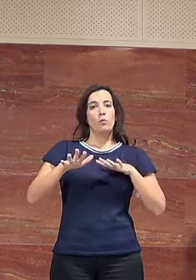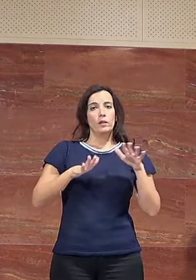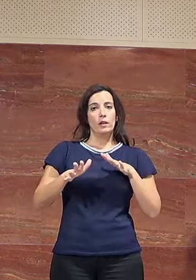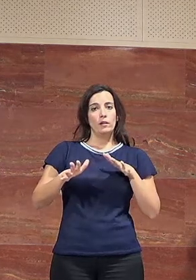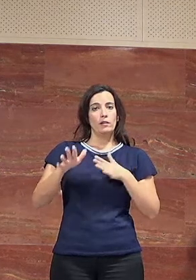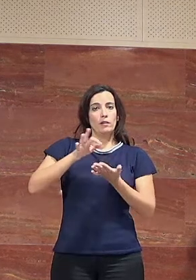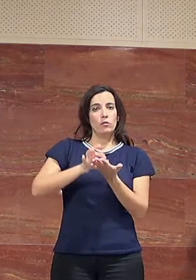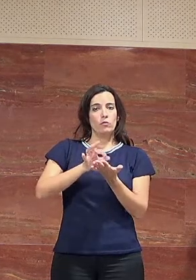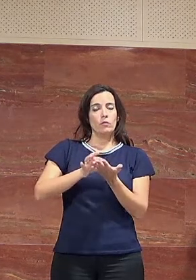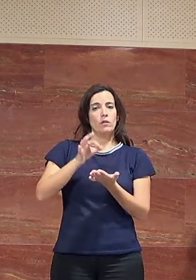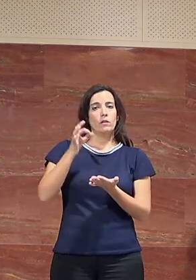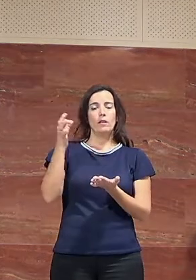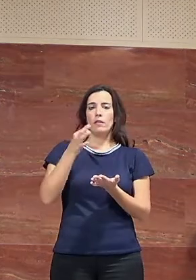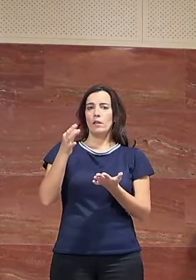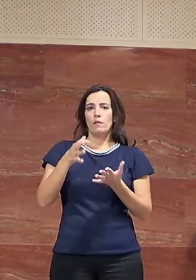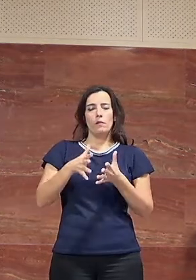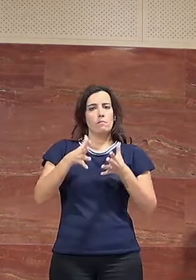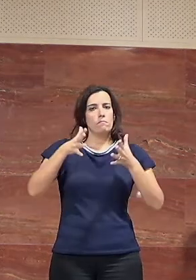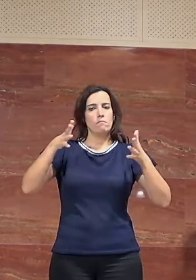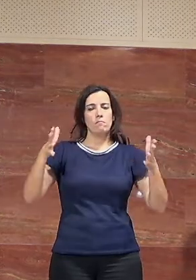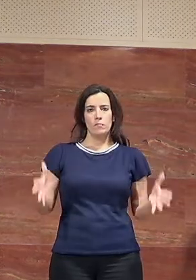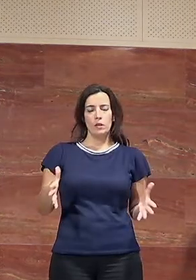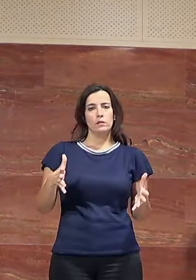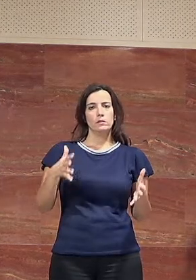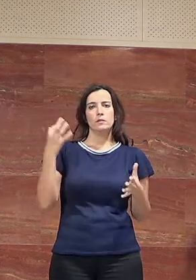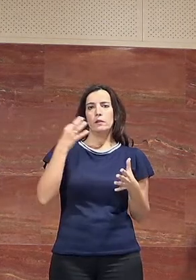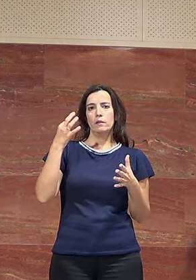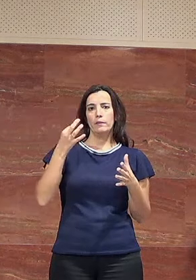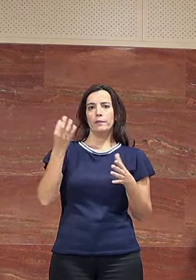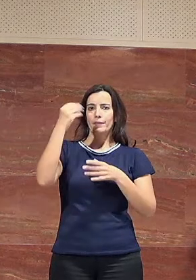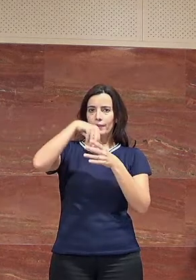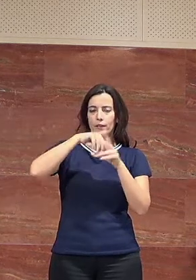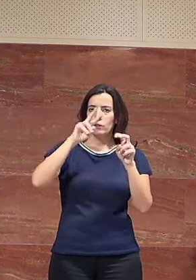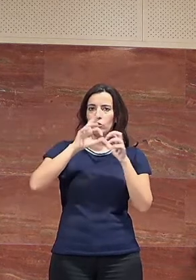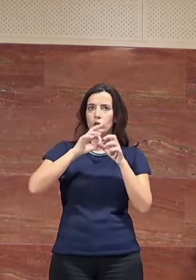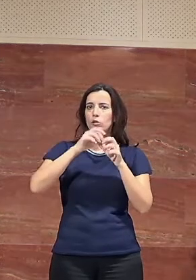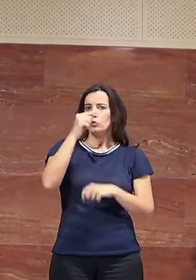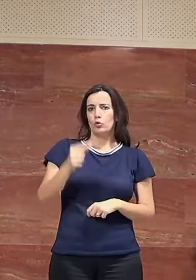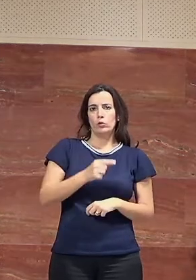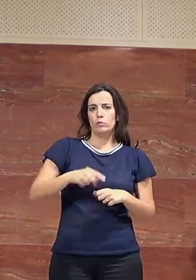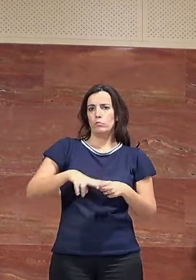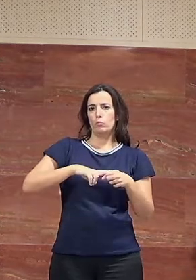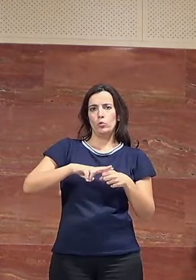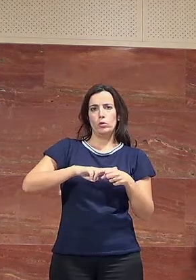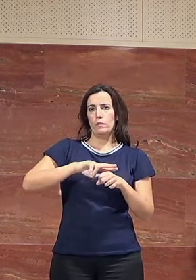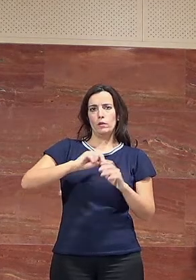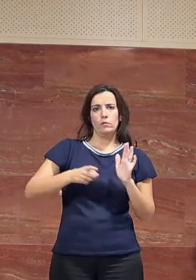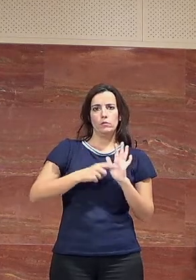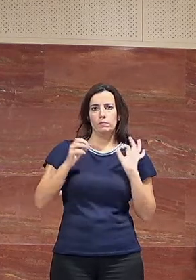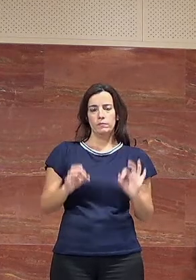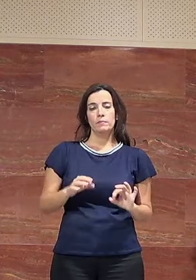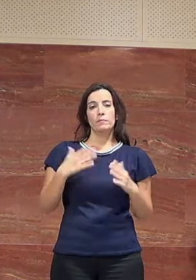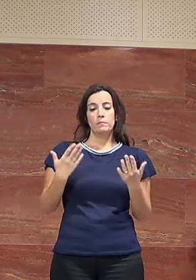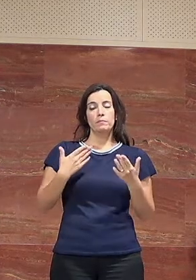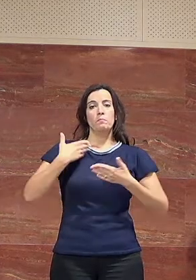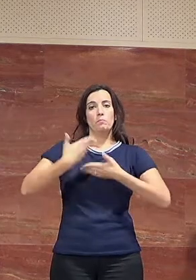tiene que tener un ámbito mucho mayor. Lo lógico sería abordarla en el ámbito de la totalidad del término municipal, pero en este